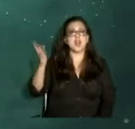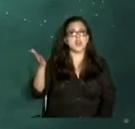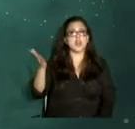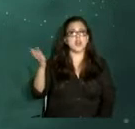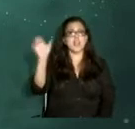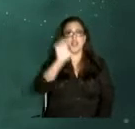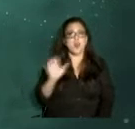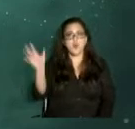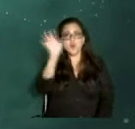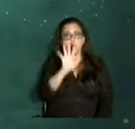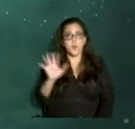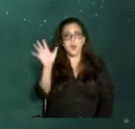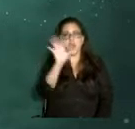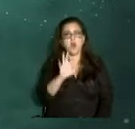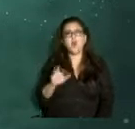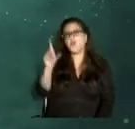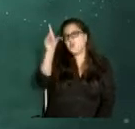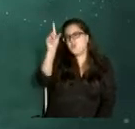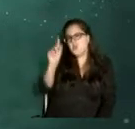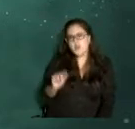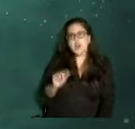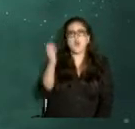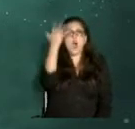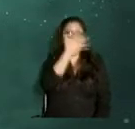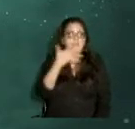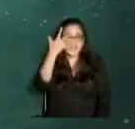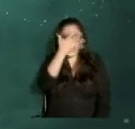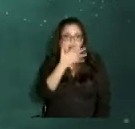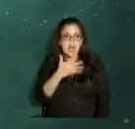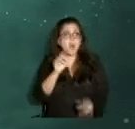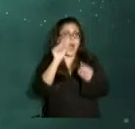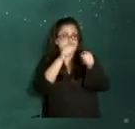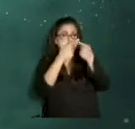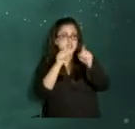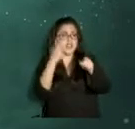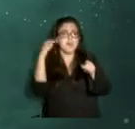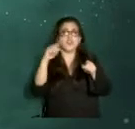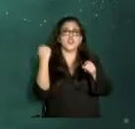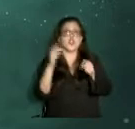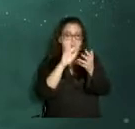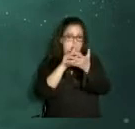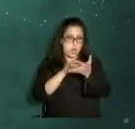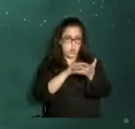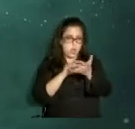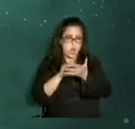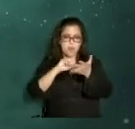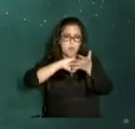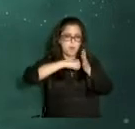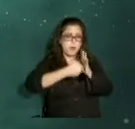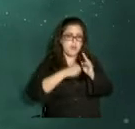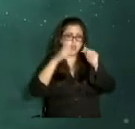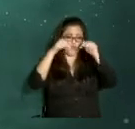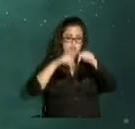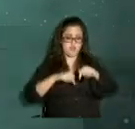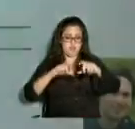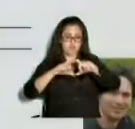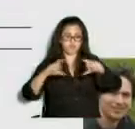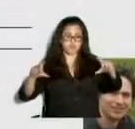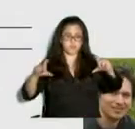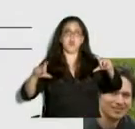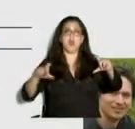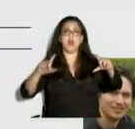una variación. Sin embargo, los promedios, si sacamos promedio, podemos ver lo de la tabla de abajo, que el